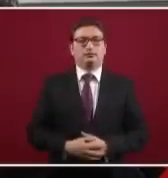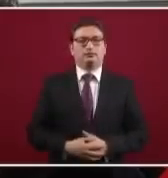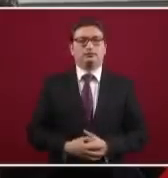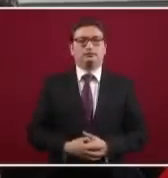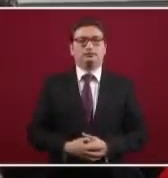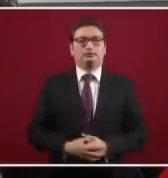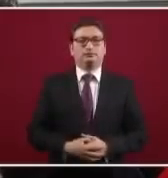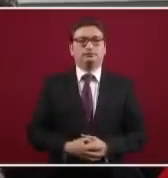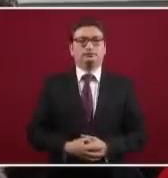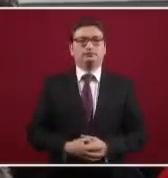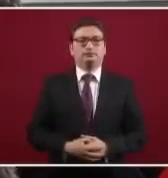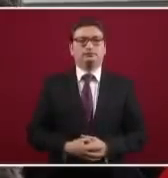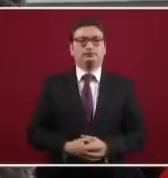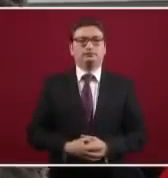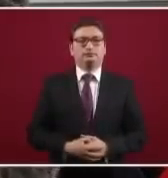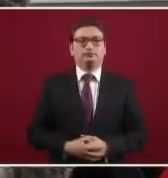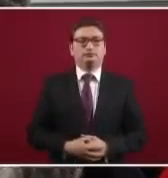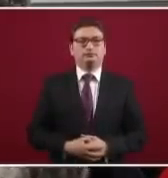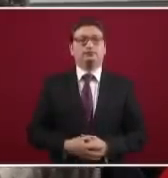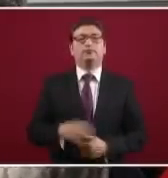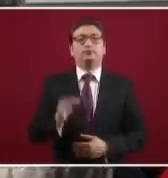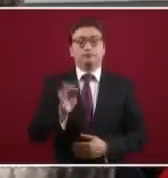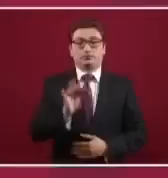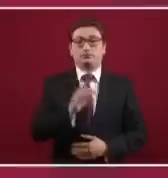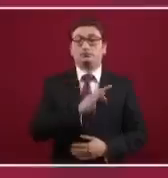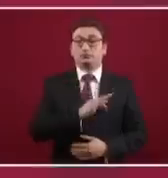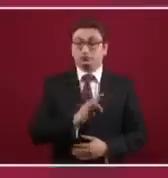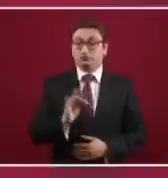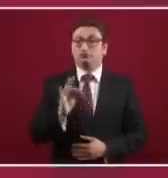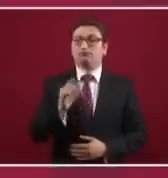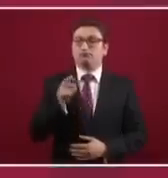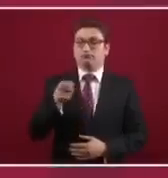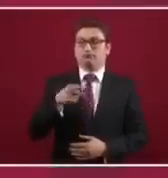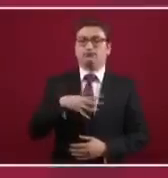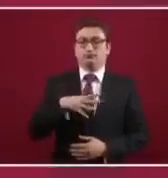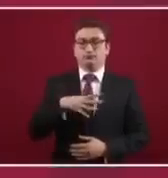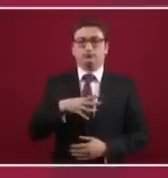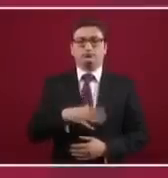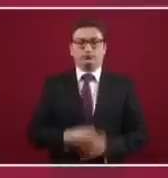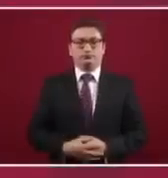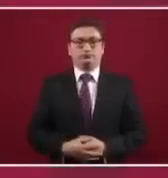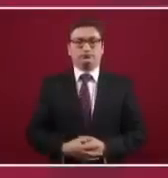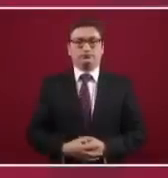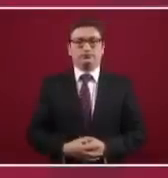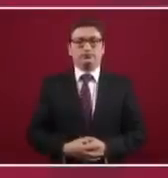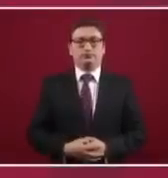que puede existir, para no